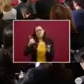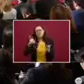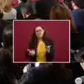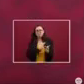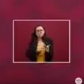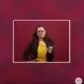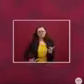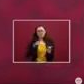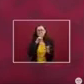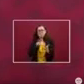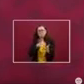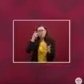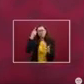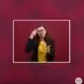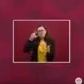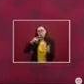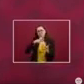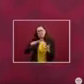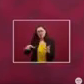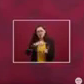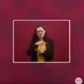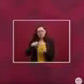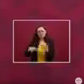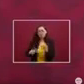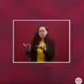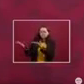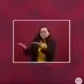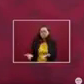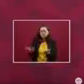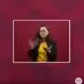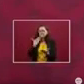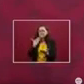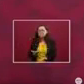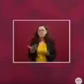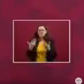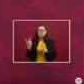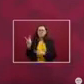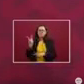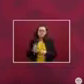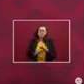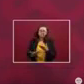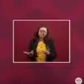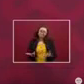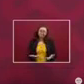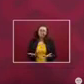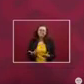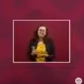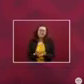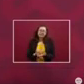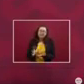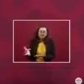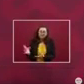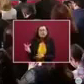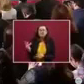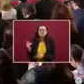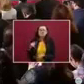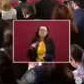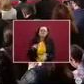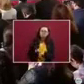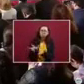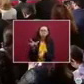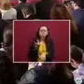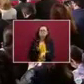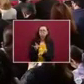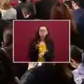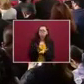aquí tengo a mi gente de intereses de dinero internacional también, de mucho peso específico, claro, que dicen que sí puedo